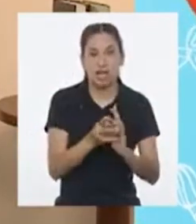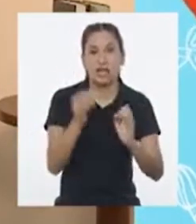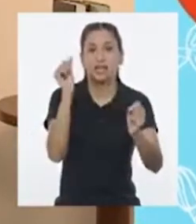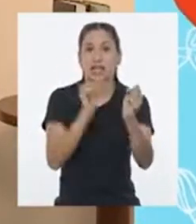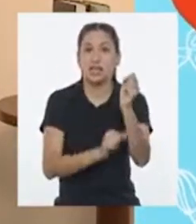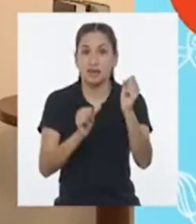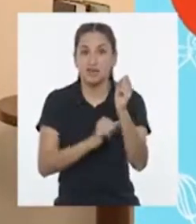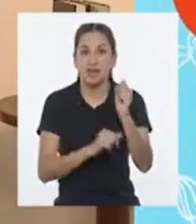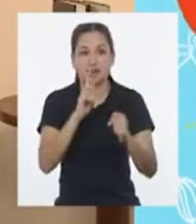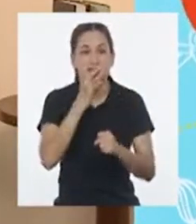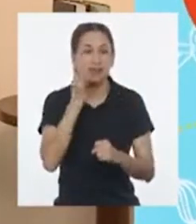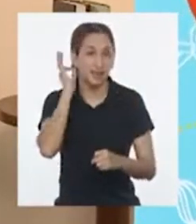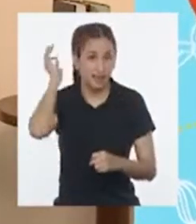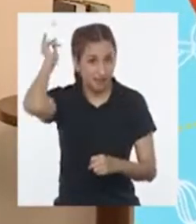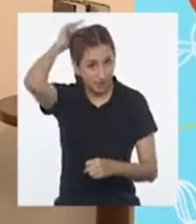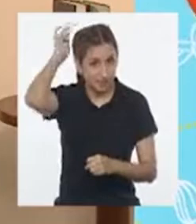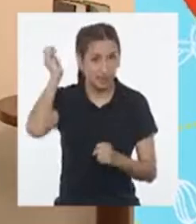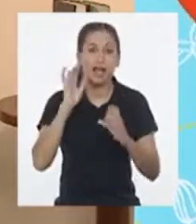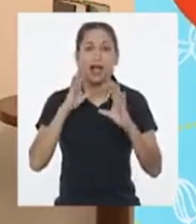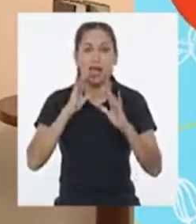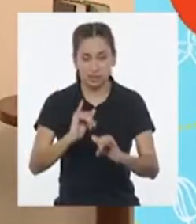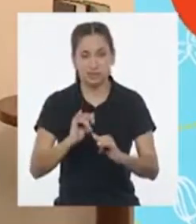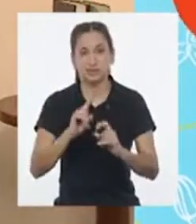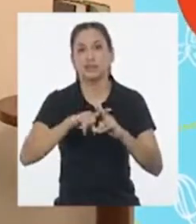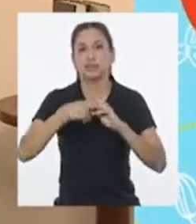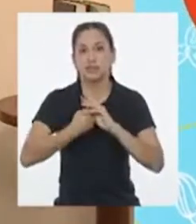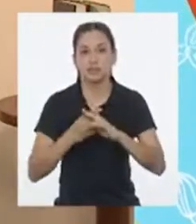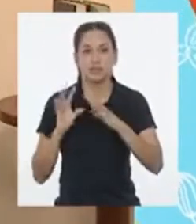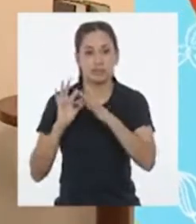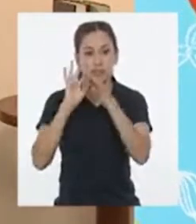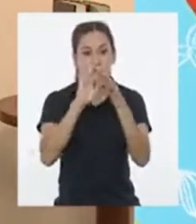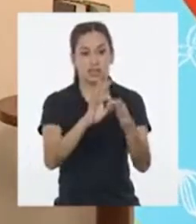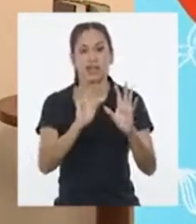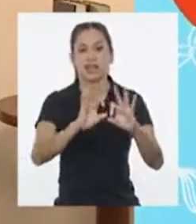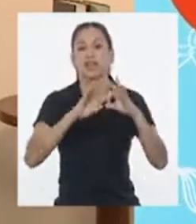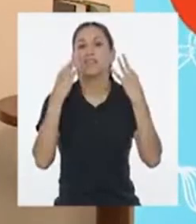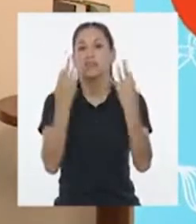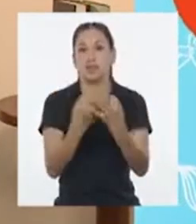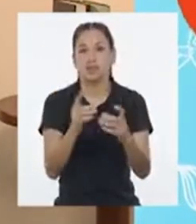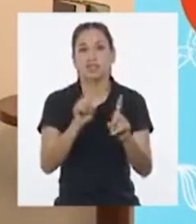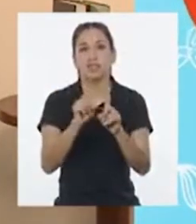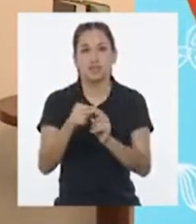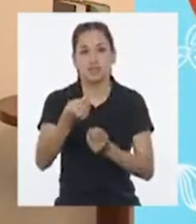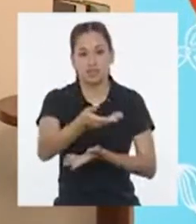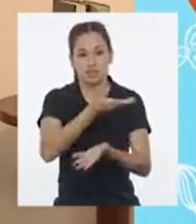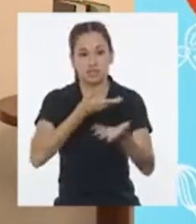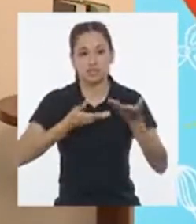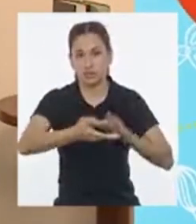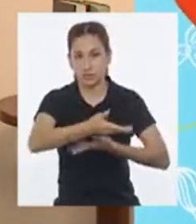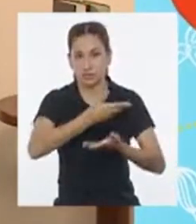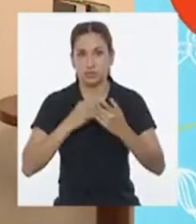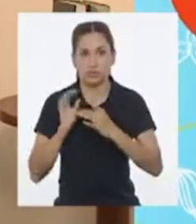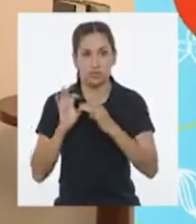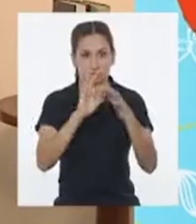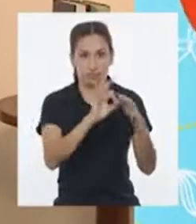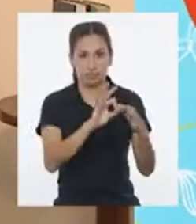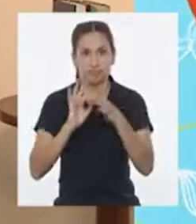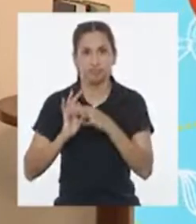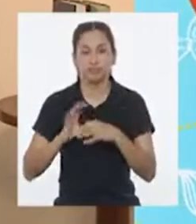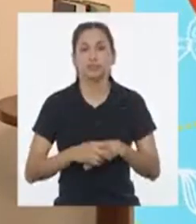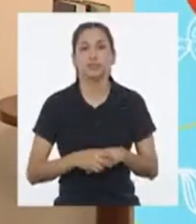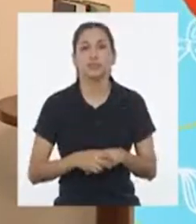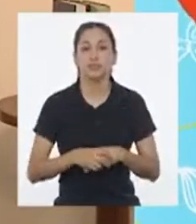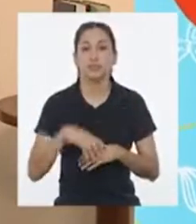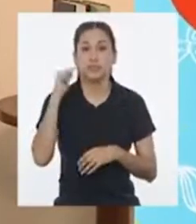o hermanas del Inca. Así se establecían lazos de parentesco y reciprocidad entre